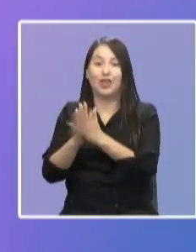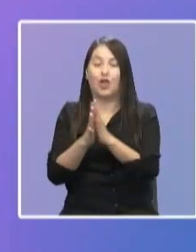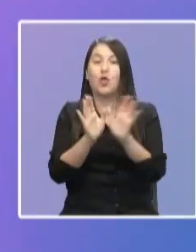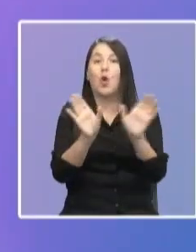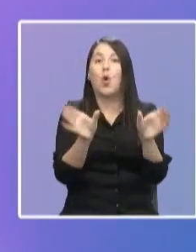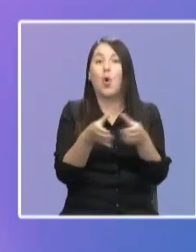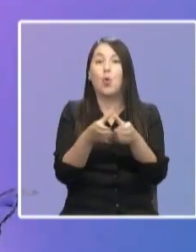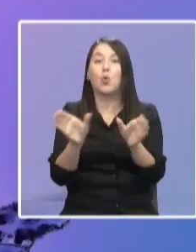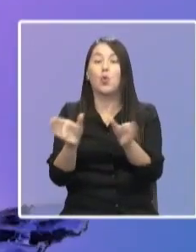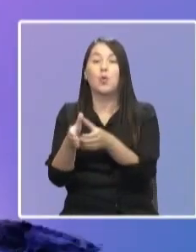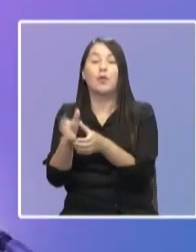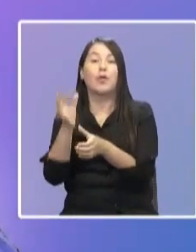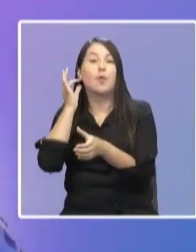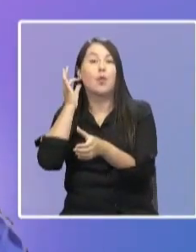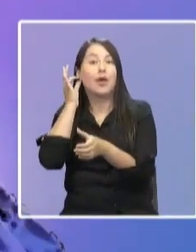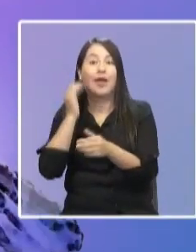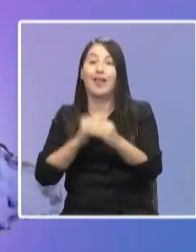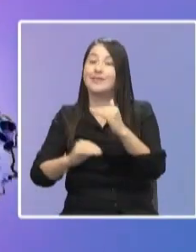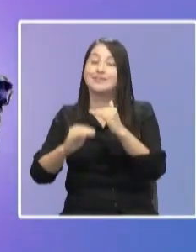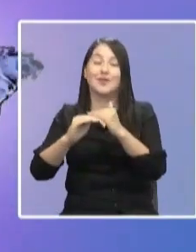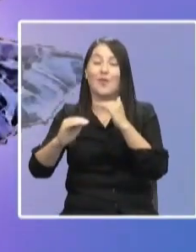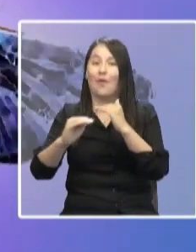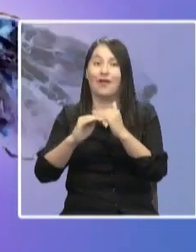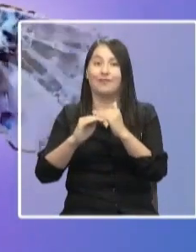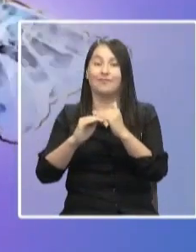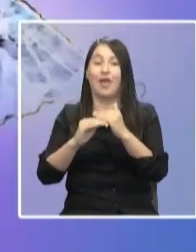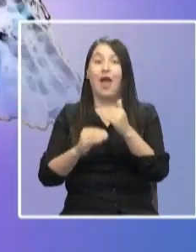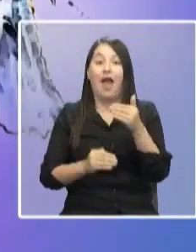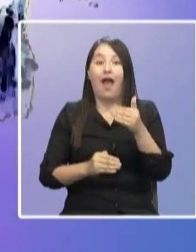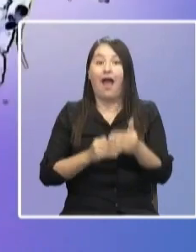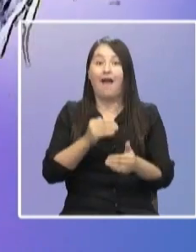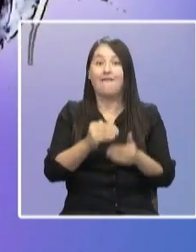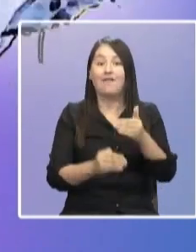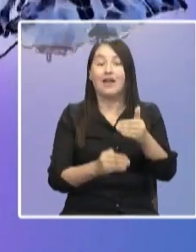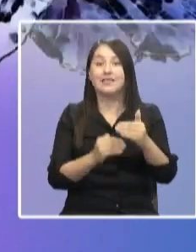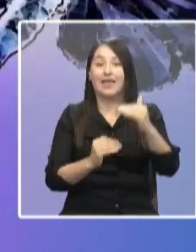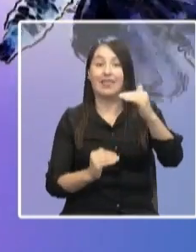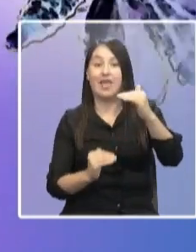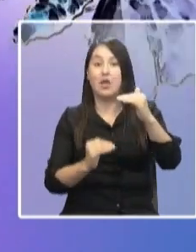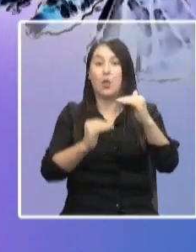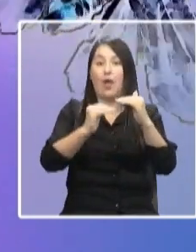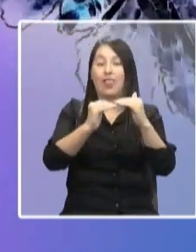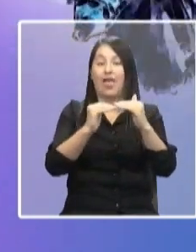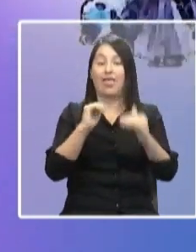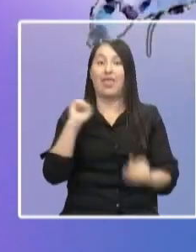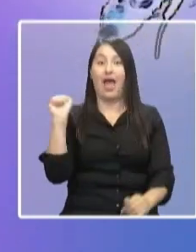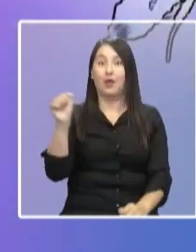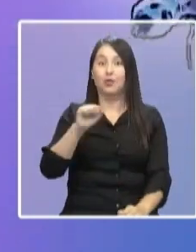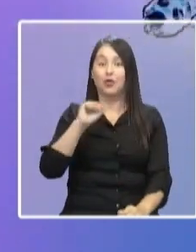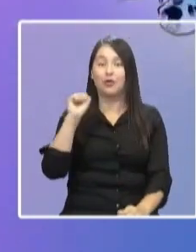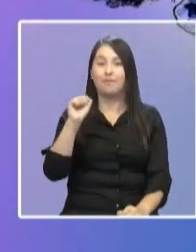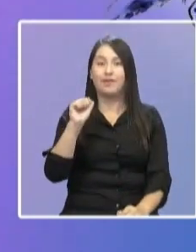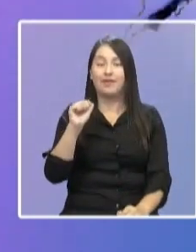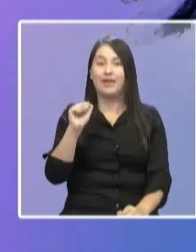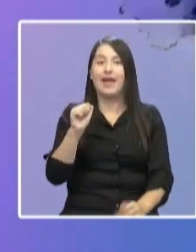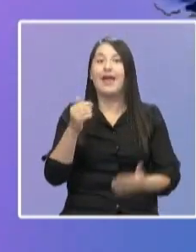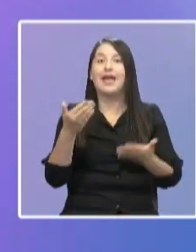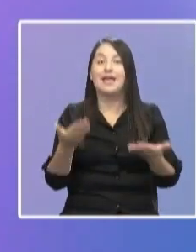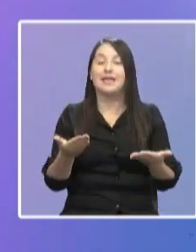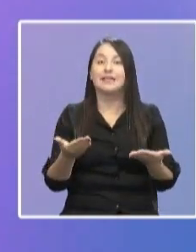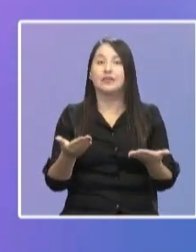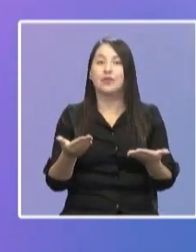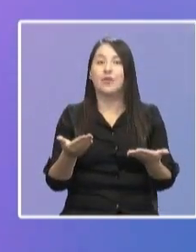de la misma manera. Los avances en la igualdad y autonomía despiertan resistencia y